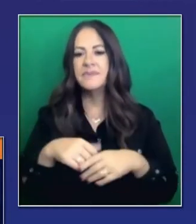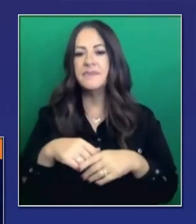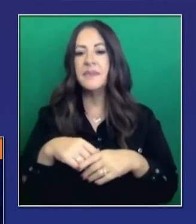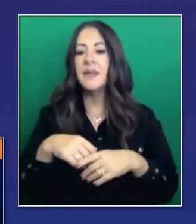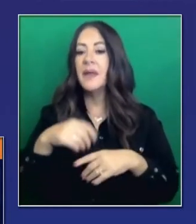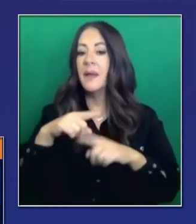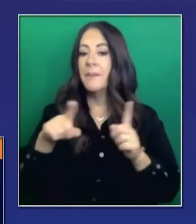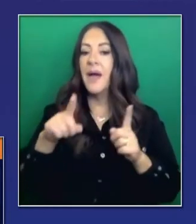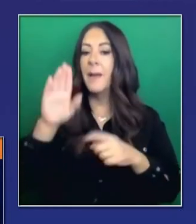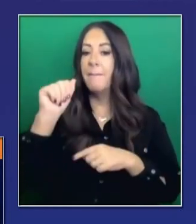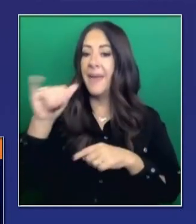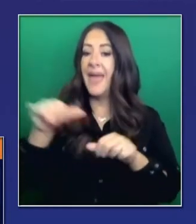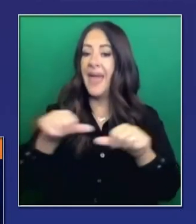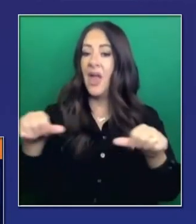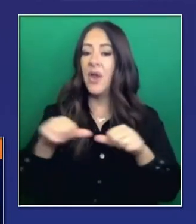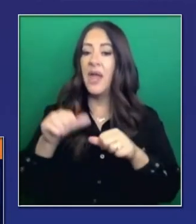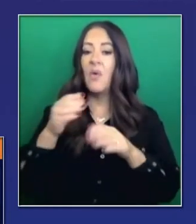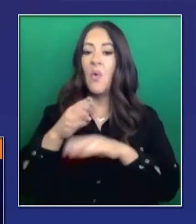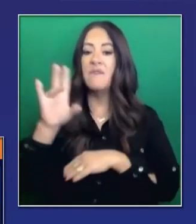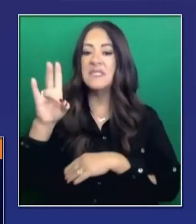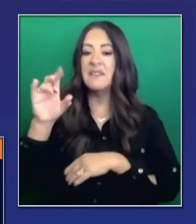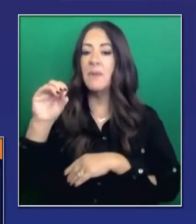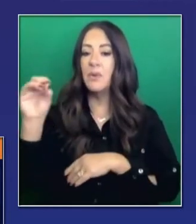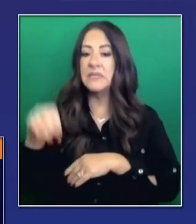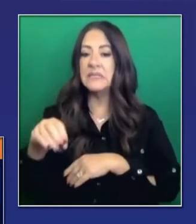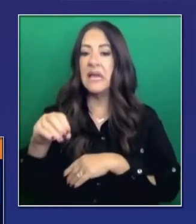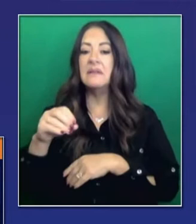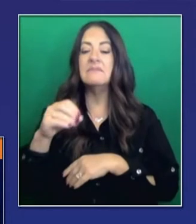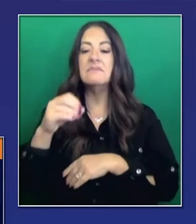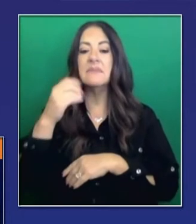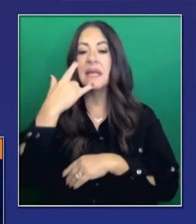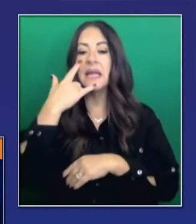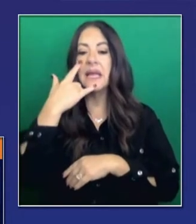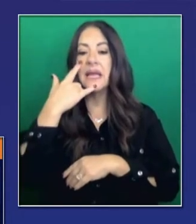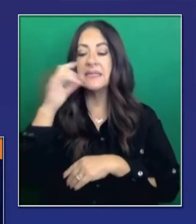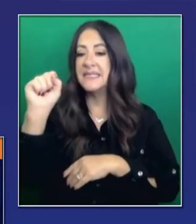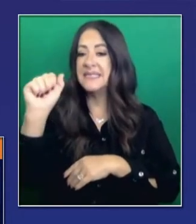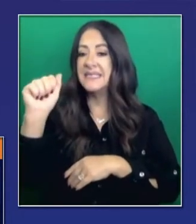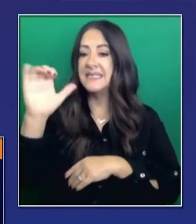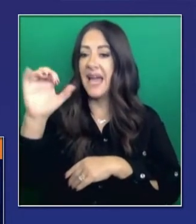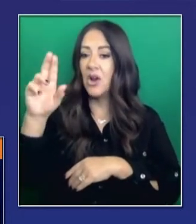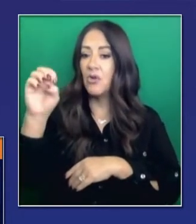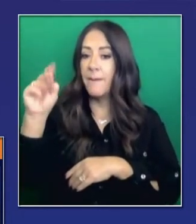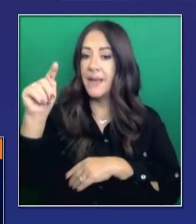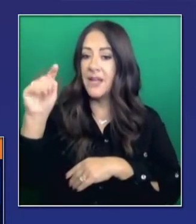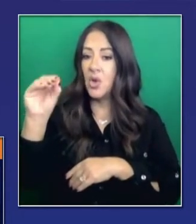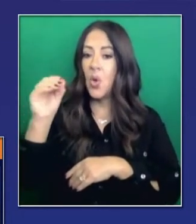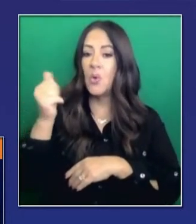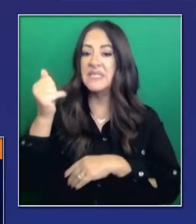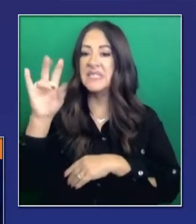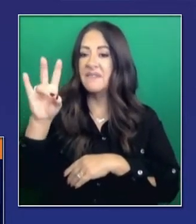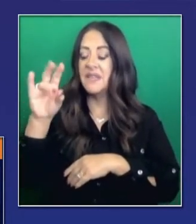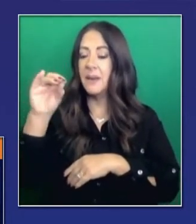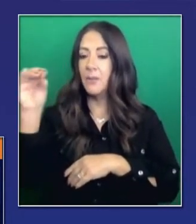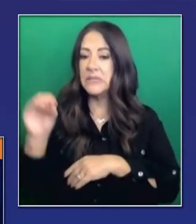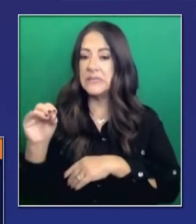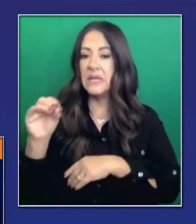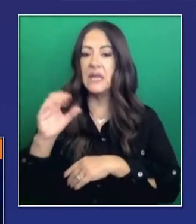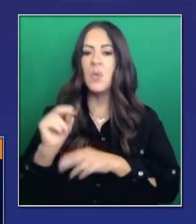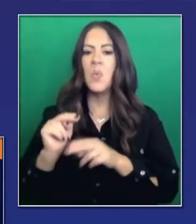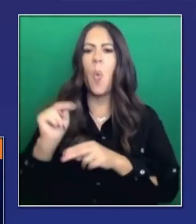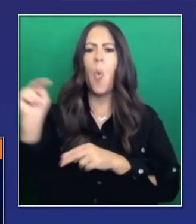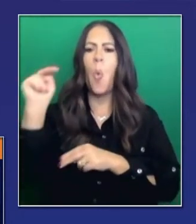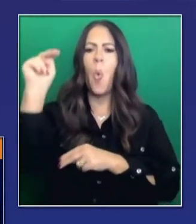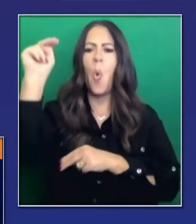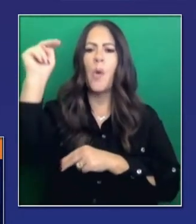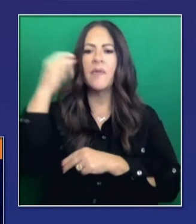Sacramento a más de 15%. Estamos vigilando esa área muy de cerca. En el norte de California están mejor que otras partes